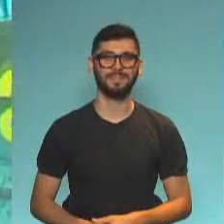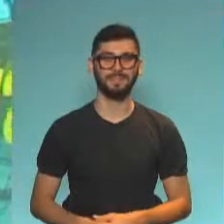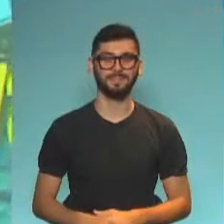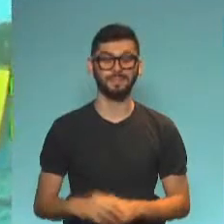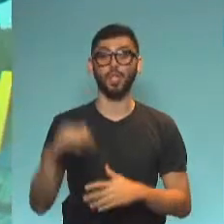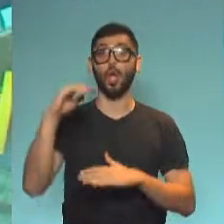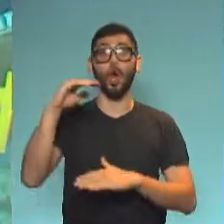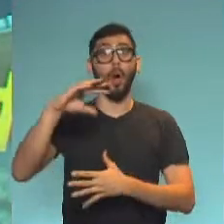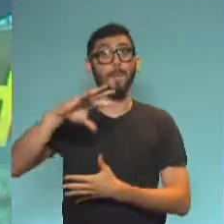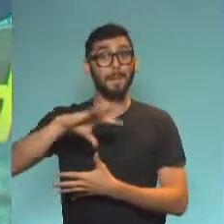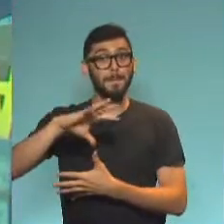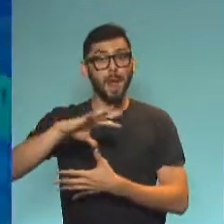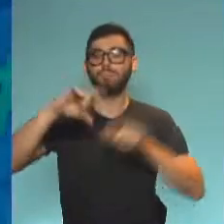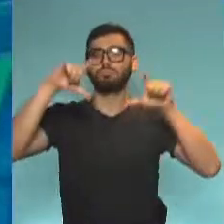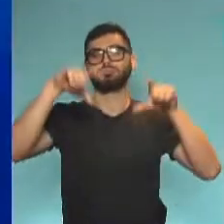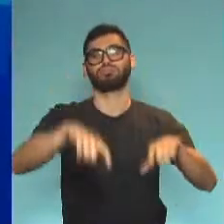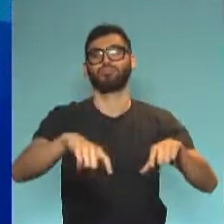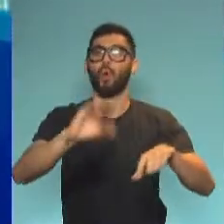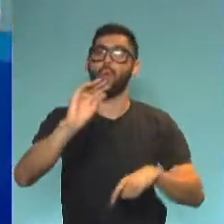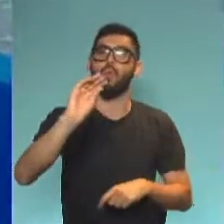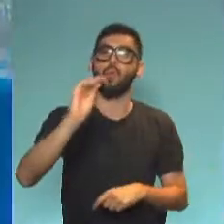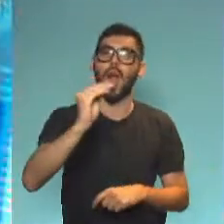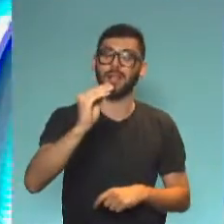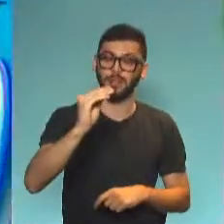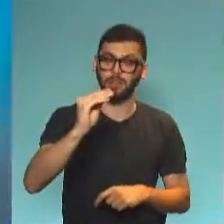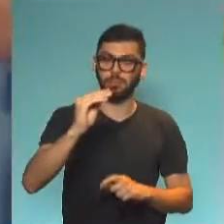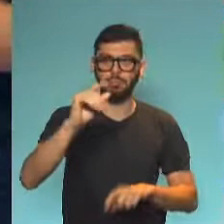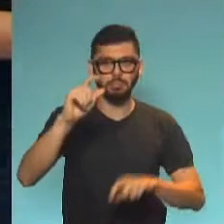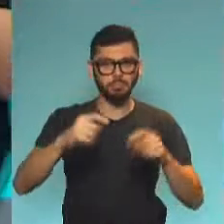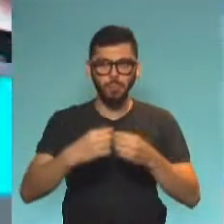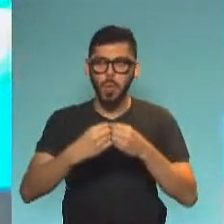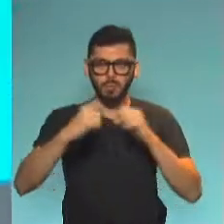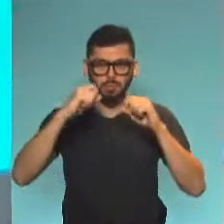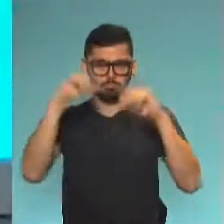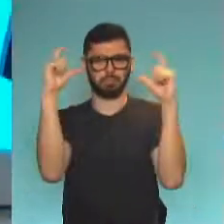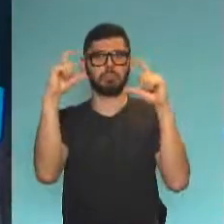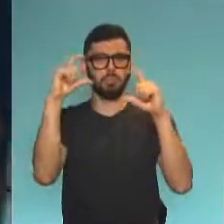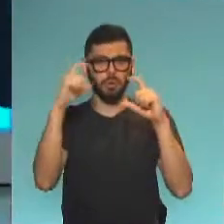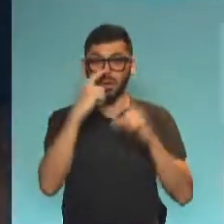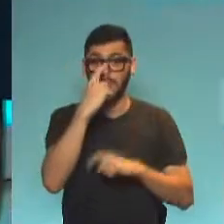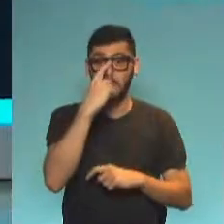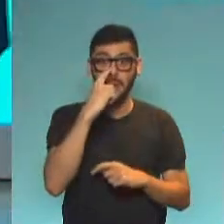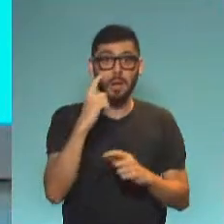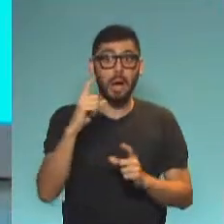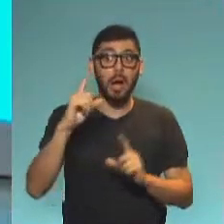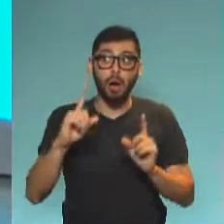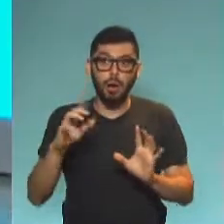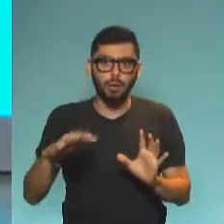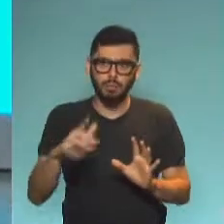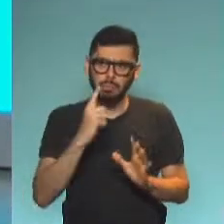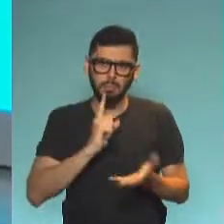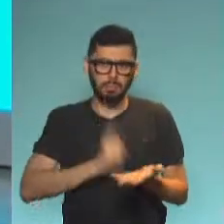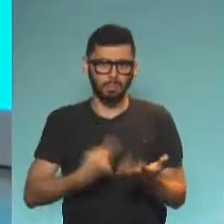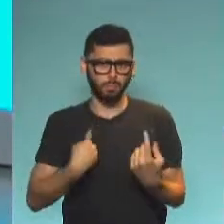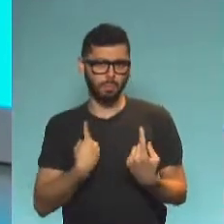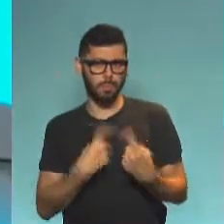La Copa América se juega en Brasil. Muchos sorprendidos, muchos lo toman como una decisión polémica,